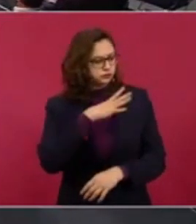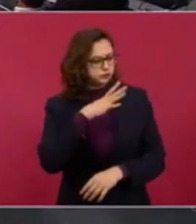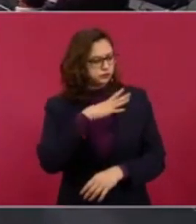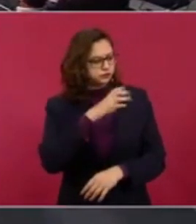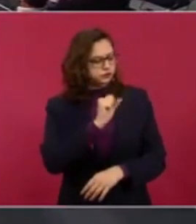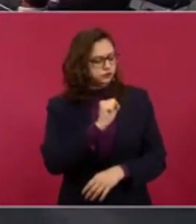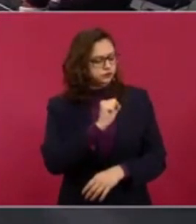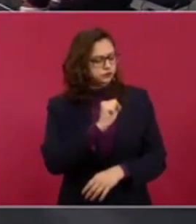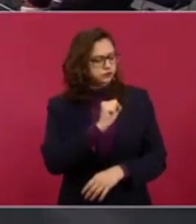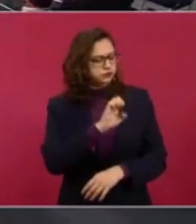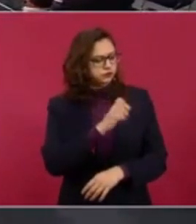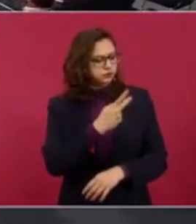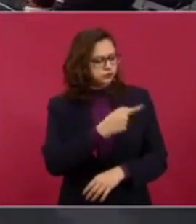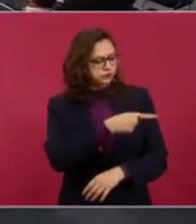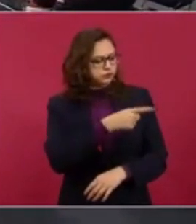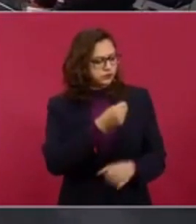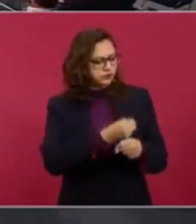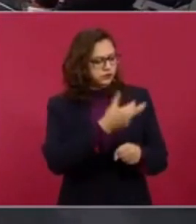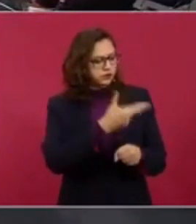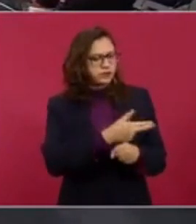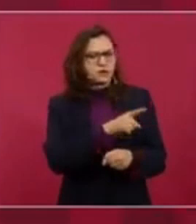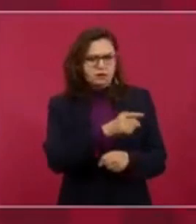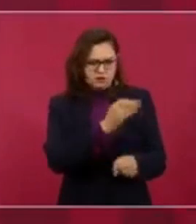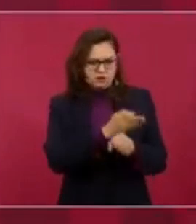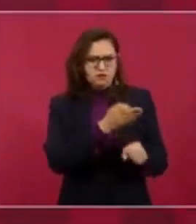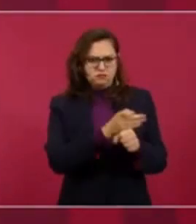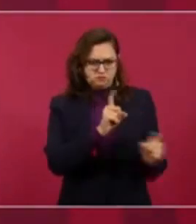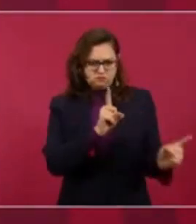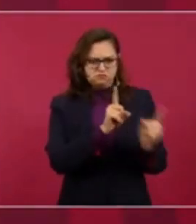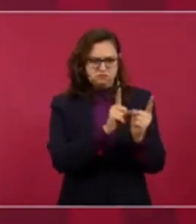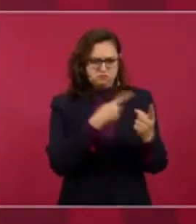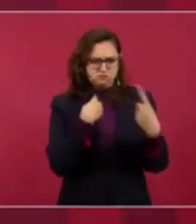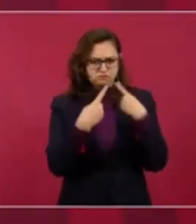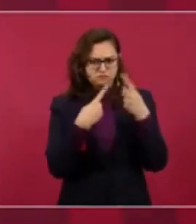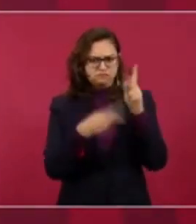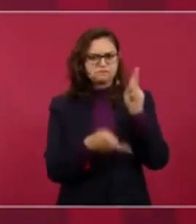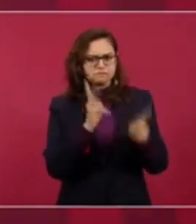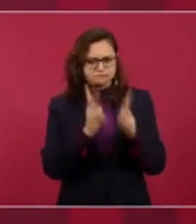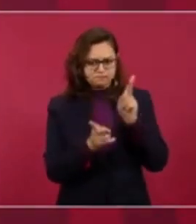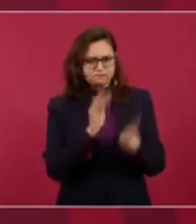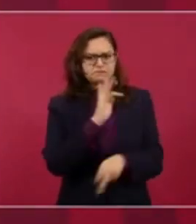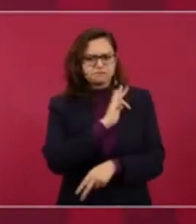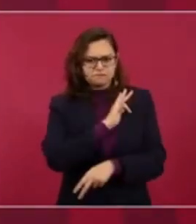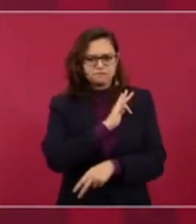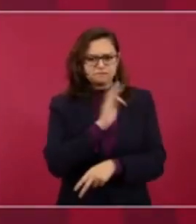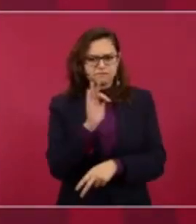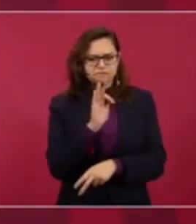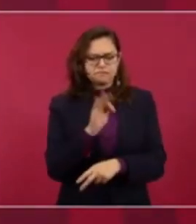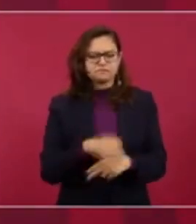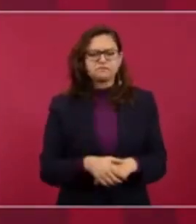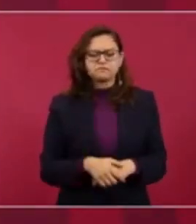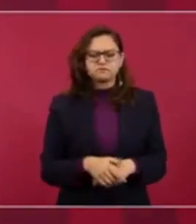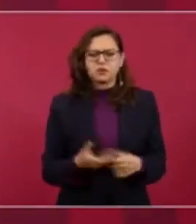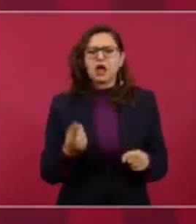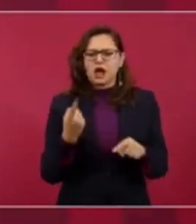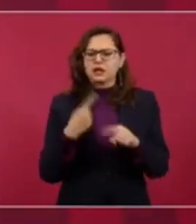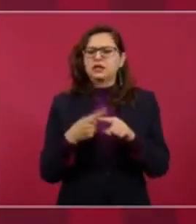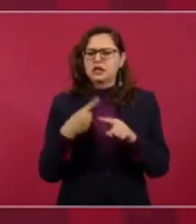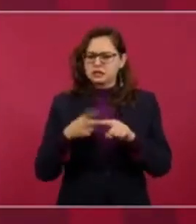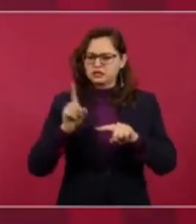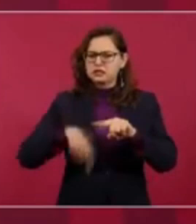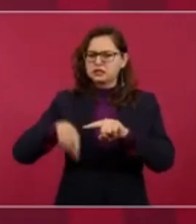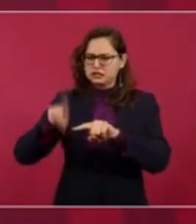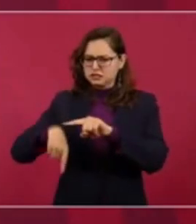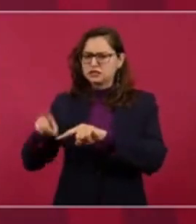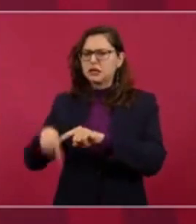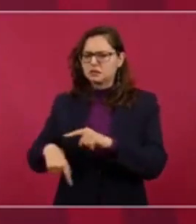Educación para que hable contigo ahora y que tú le digas, y para verlo con Abraham,